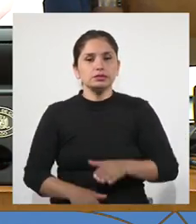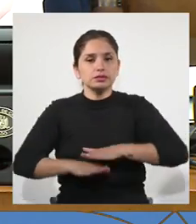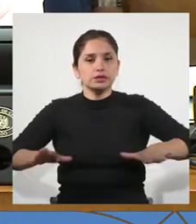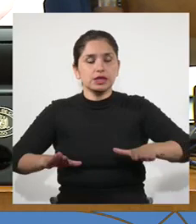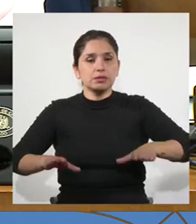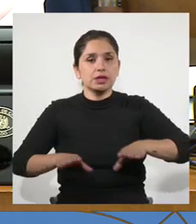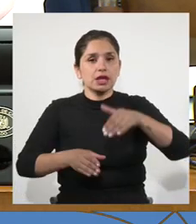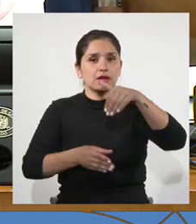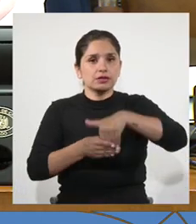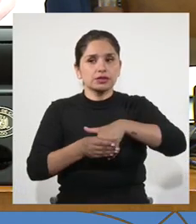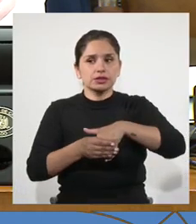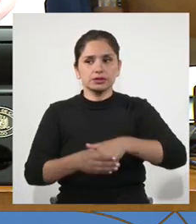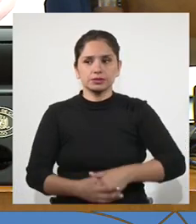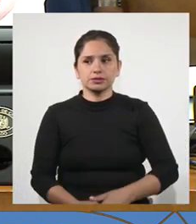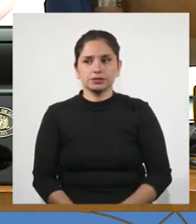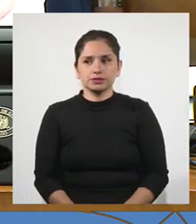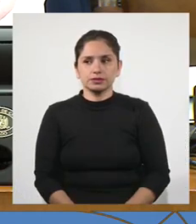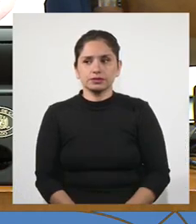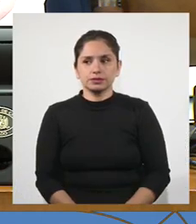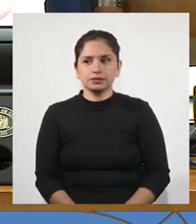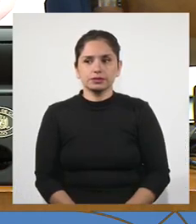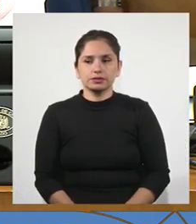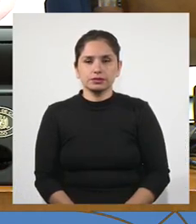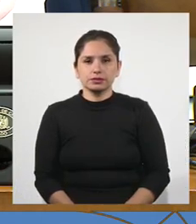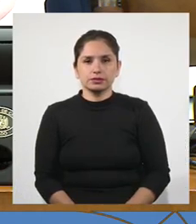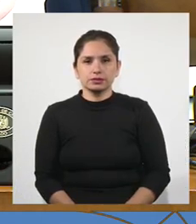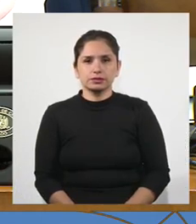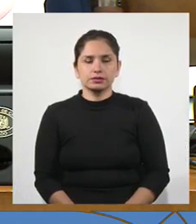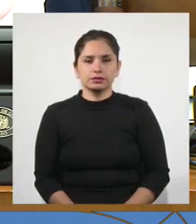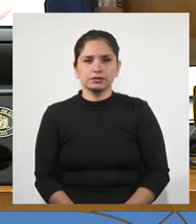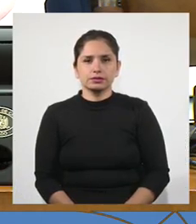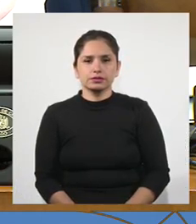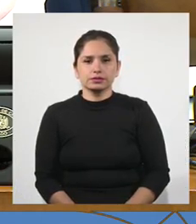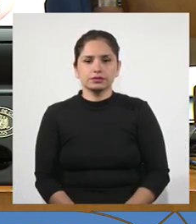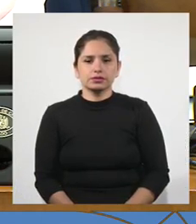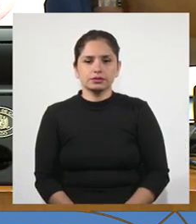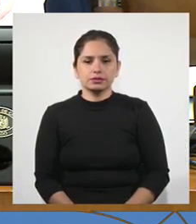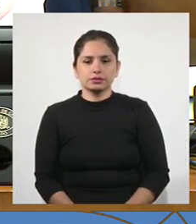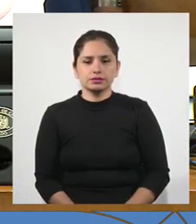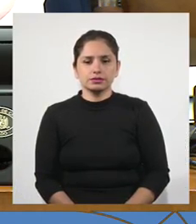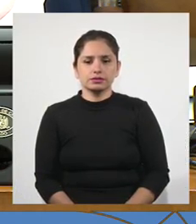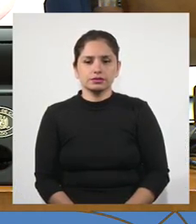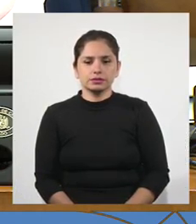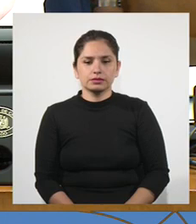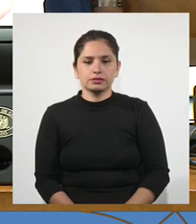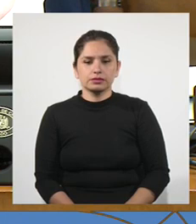votación. No he votado, presidente. No fusilan con trato directo. No fusilan.